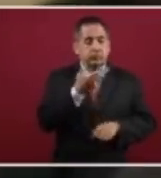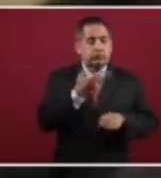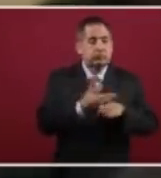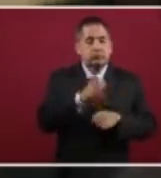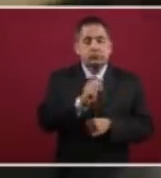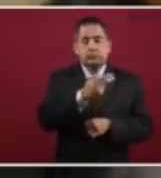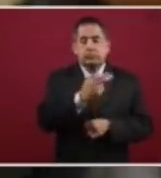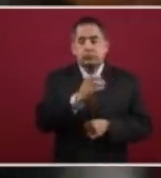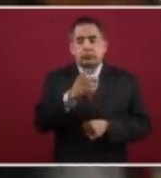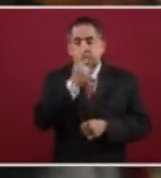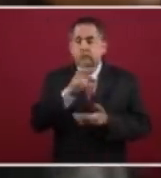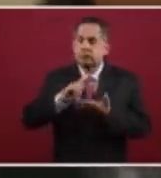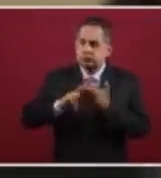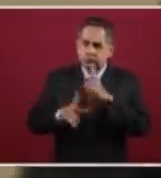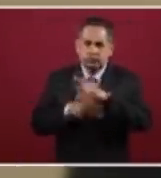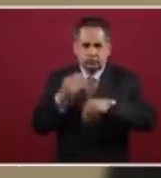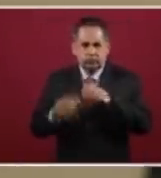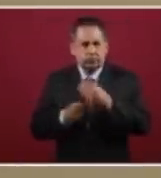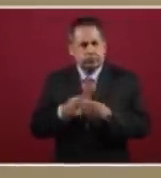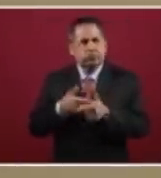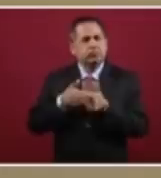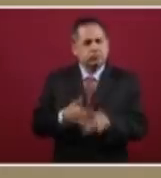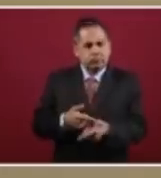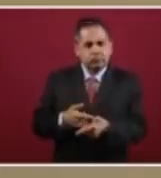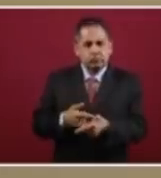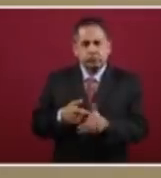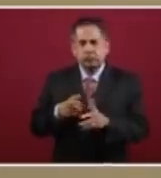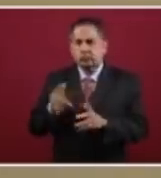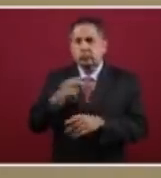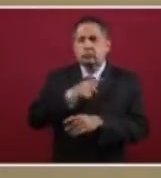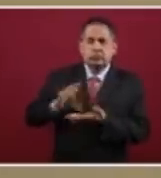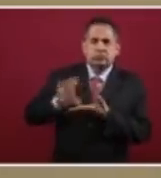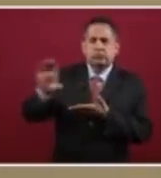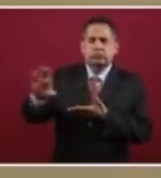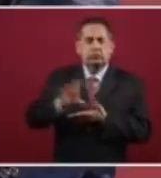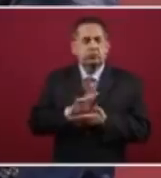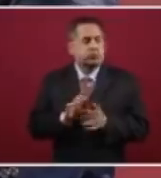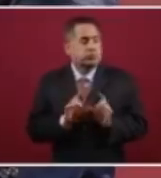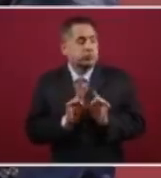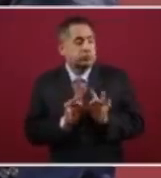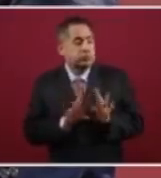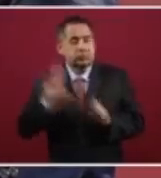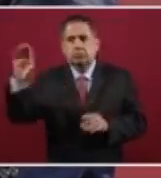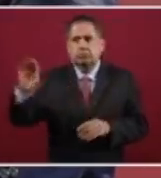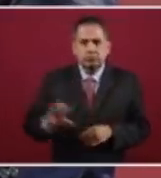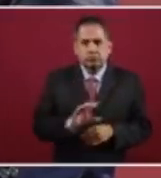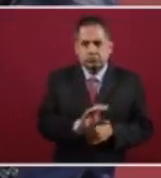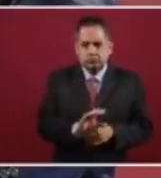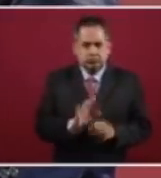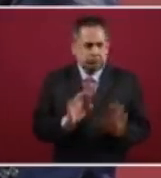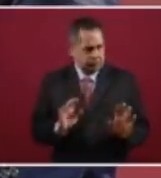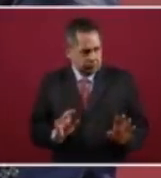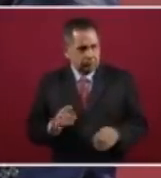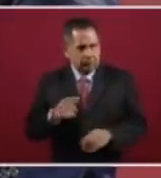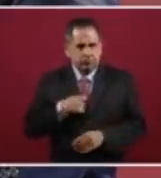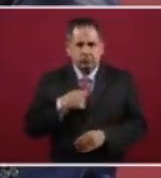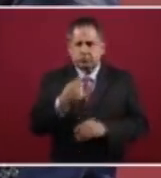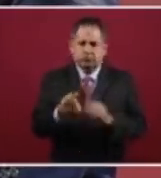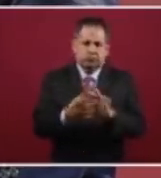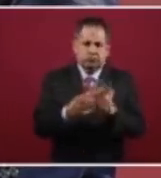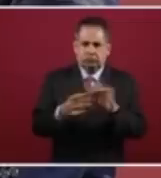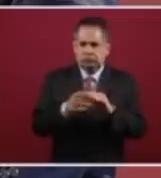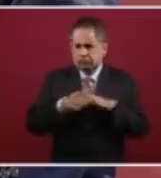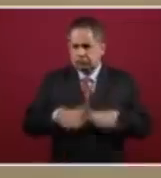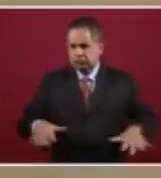es una deuda, pero que sí es como una amortización por si se llegara a utilizar. A mí me gustaría que le explicara a la gente